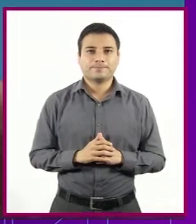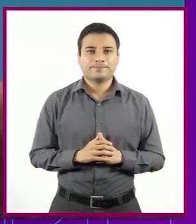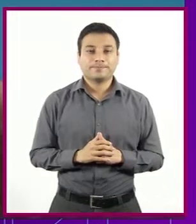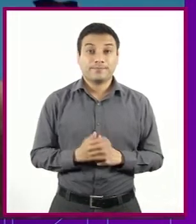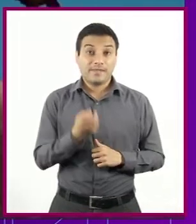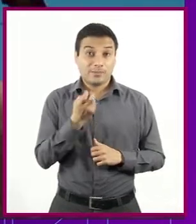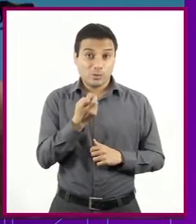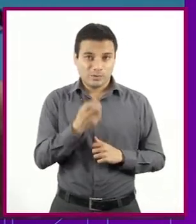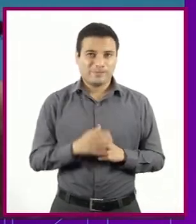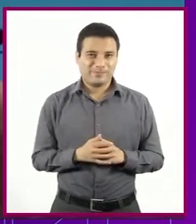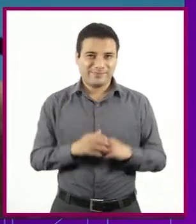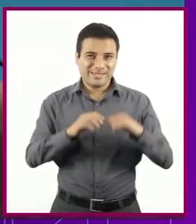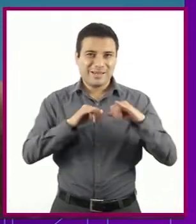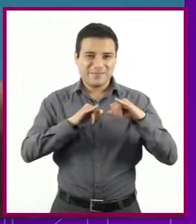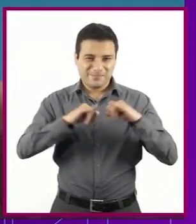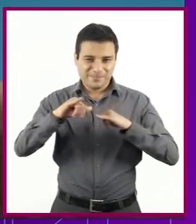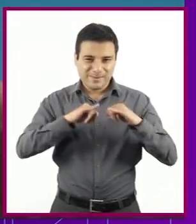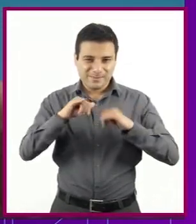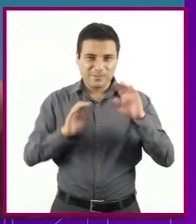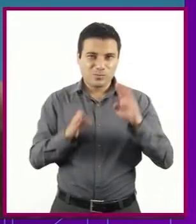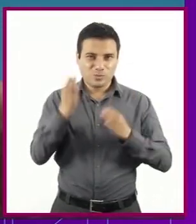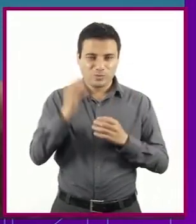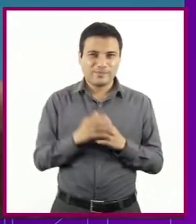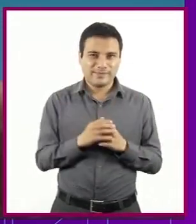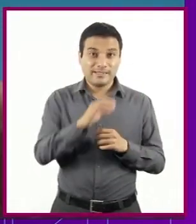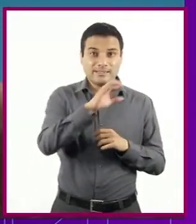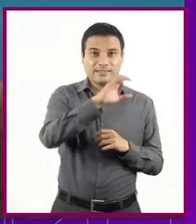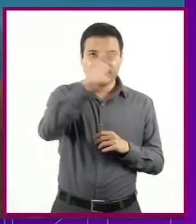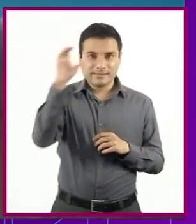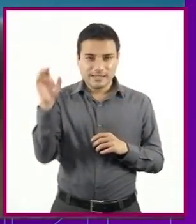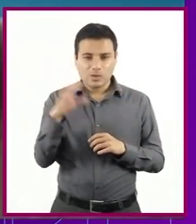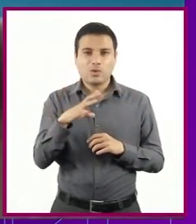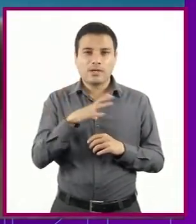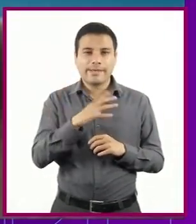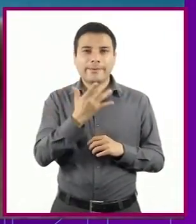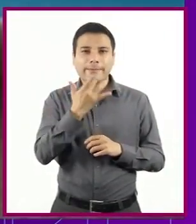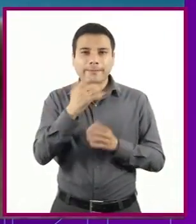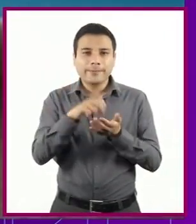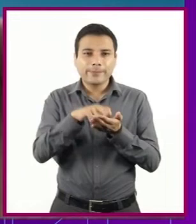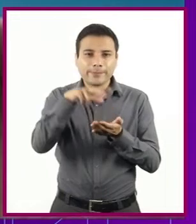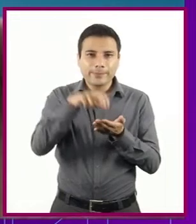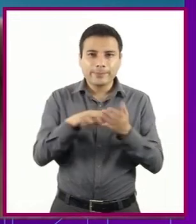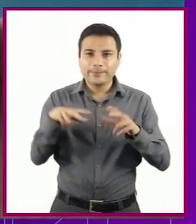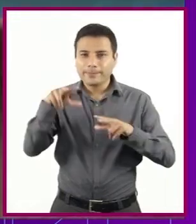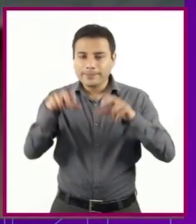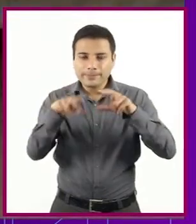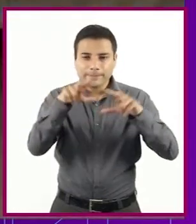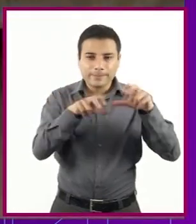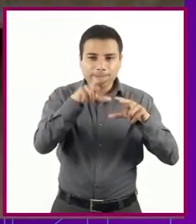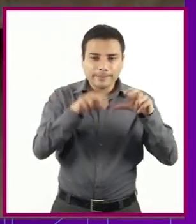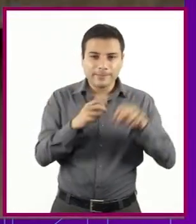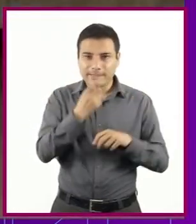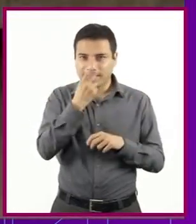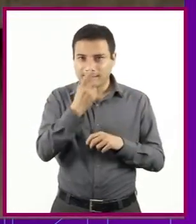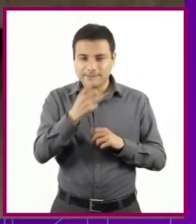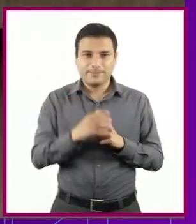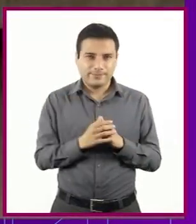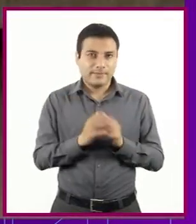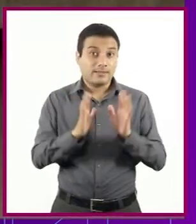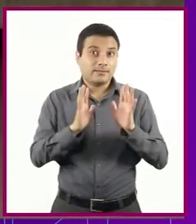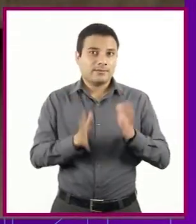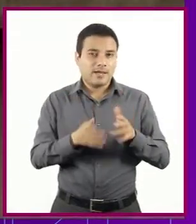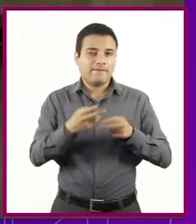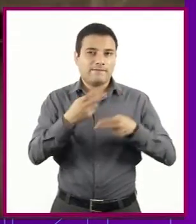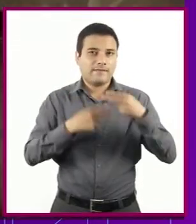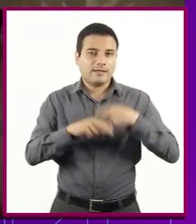en el mapa de los planos del mundo, el cielo se llena de ranas, pequeños compañeros que narran la división del año en periodos